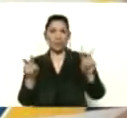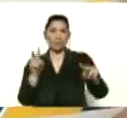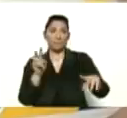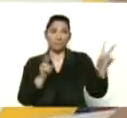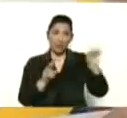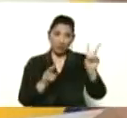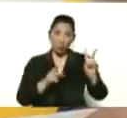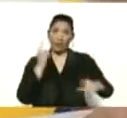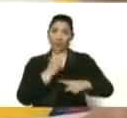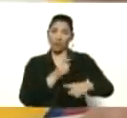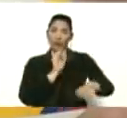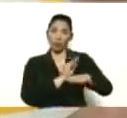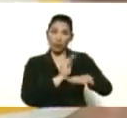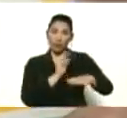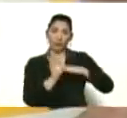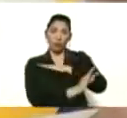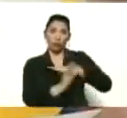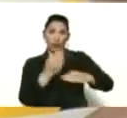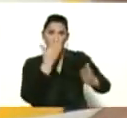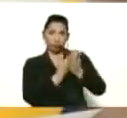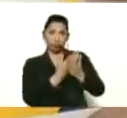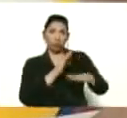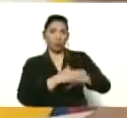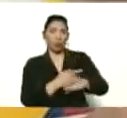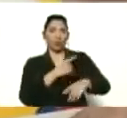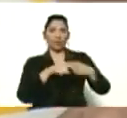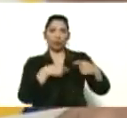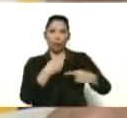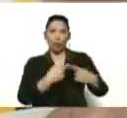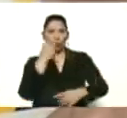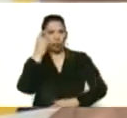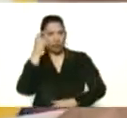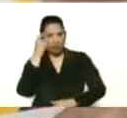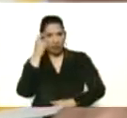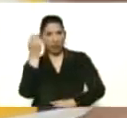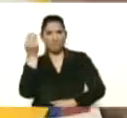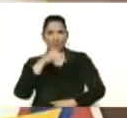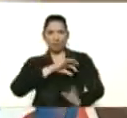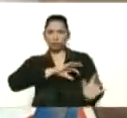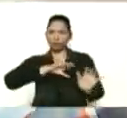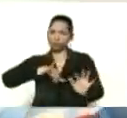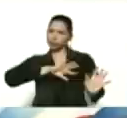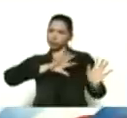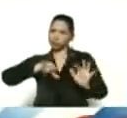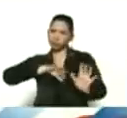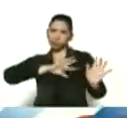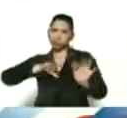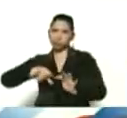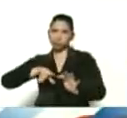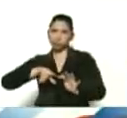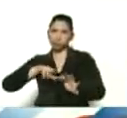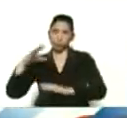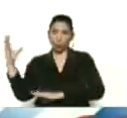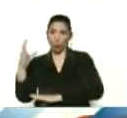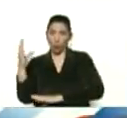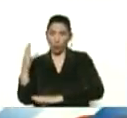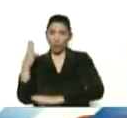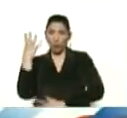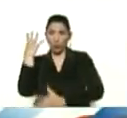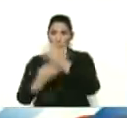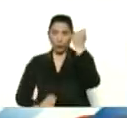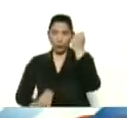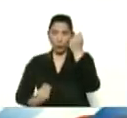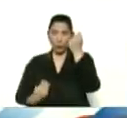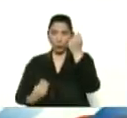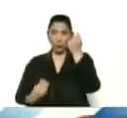tiene que cuidar su frontera occidental, porque cada día más van a llegar pacientes desde Colombia huyéndole